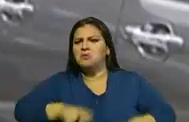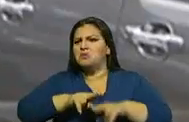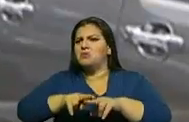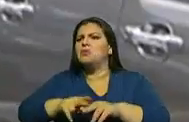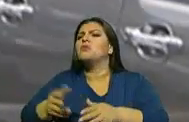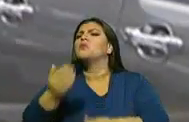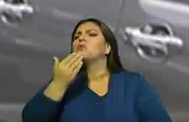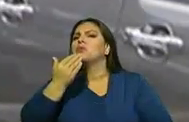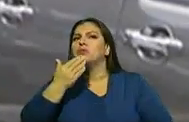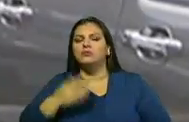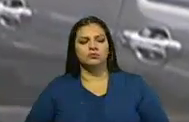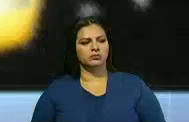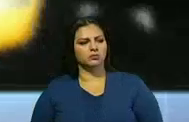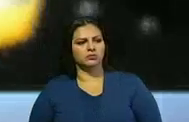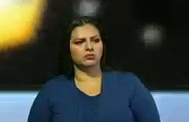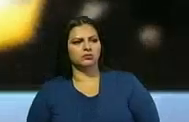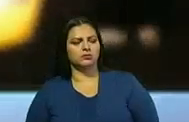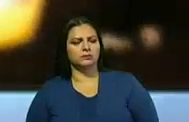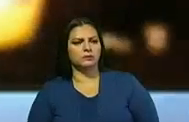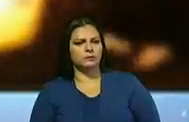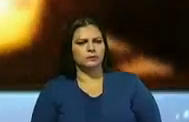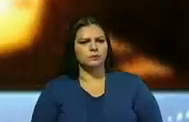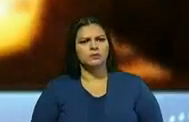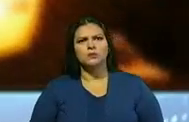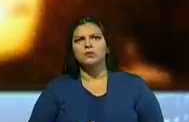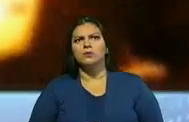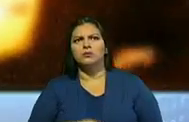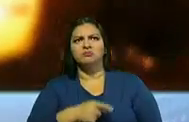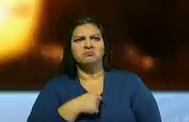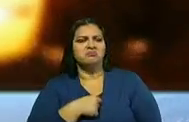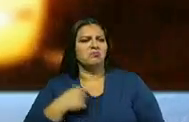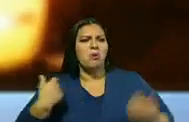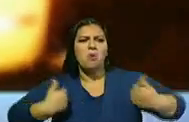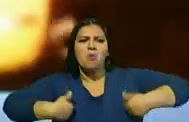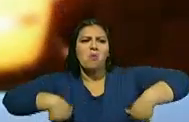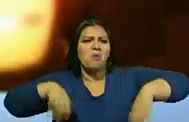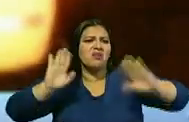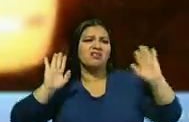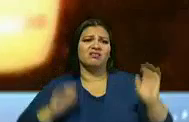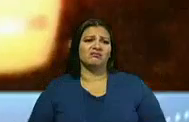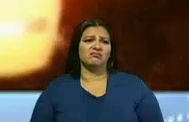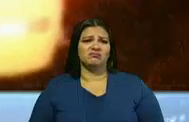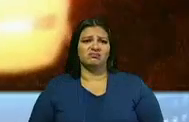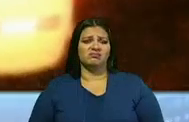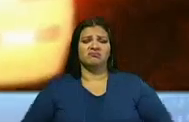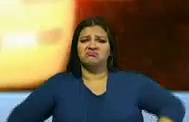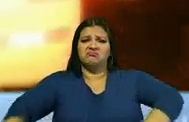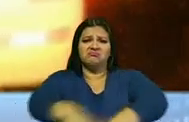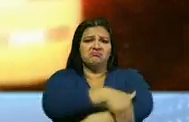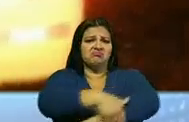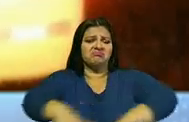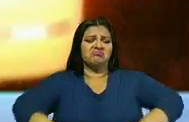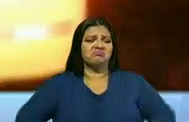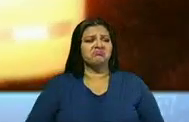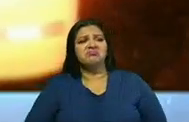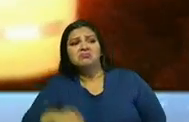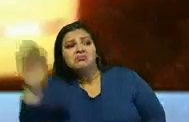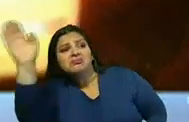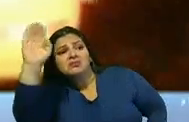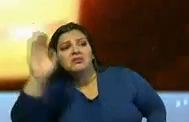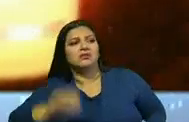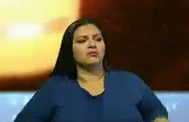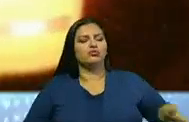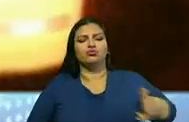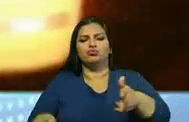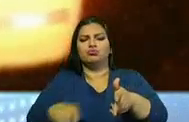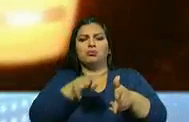para transportarme. ¿Pero son taxis conocidos o desconocidos? Desconocidos, que pasan en la calle, amarillos totalmente. ¿Y no le da miedo? Bueno, nunca me ha pasado